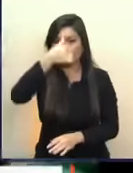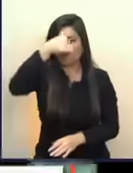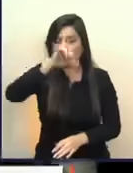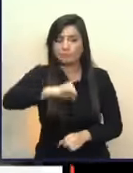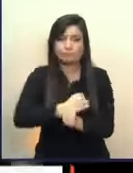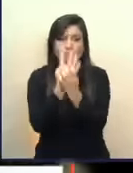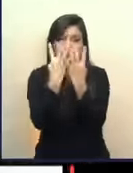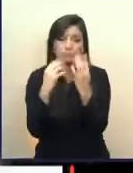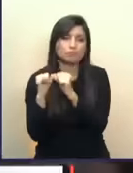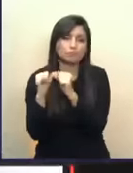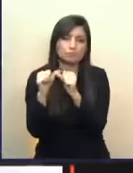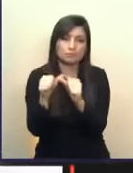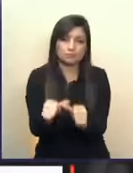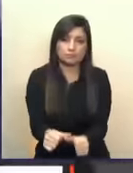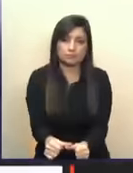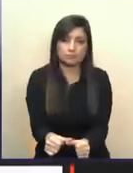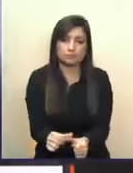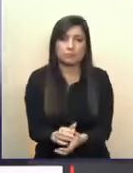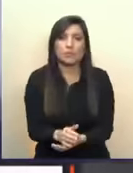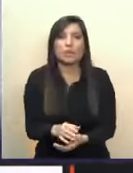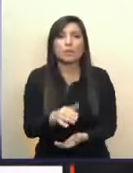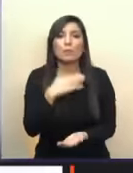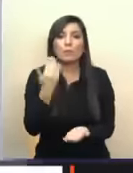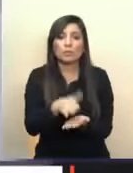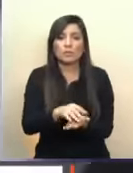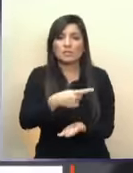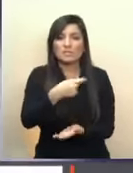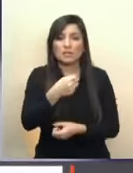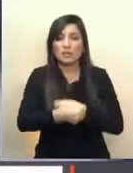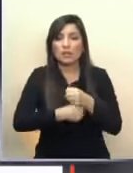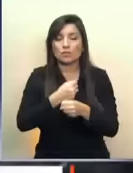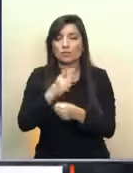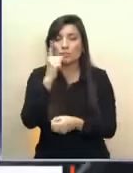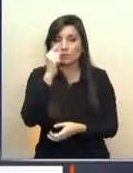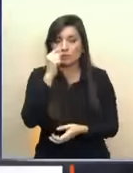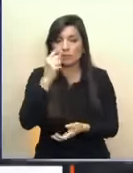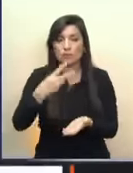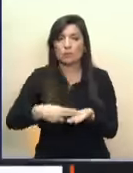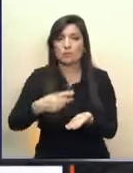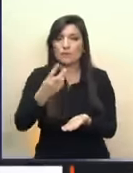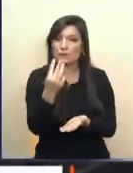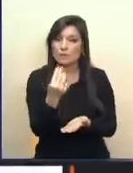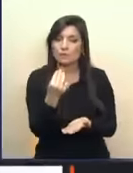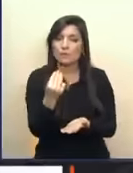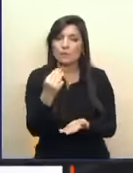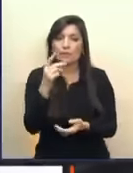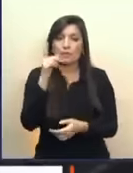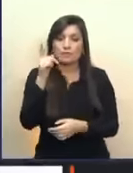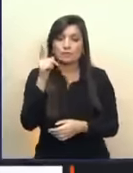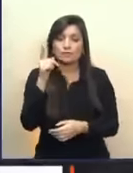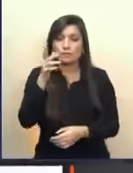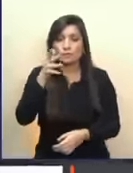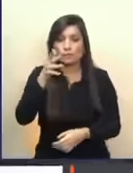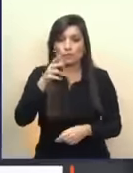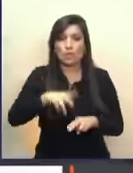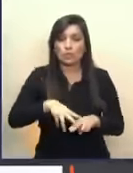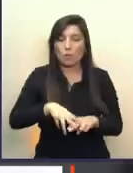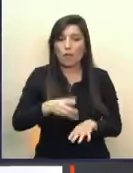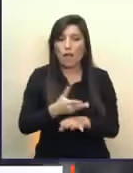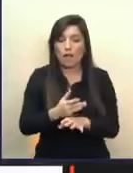perpetua. Murió a los 100 años en octubre de 2013 en Roma, cumpliendo arresto domiciliario.